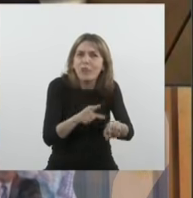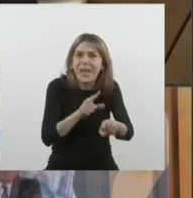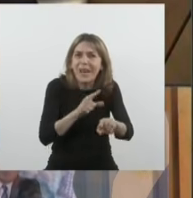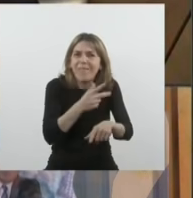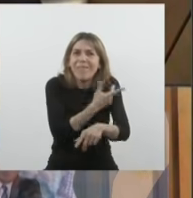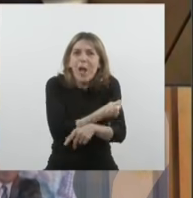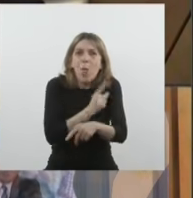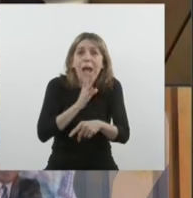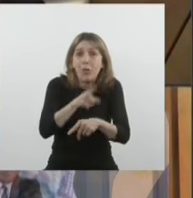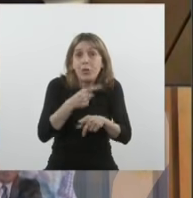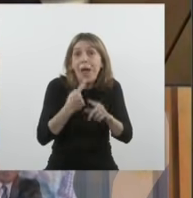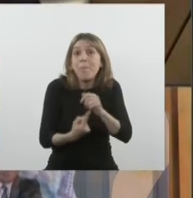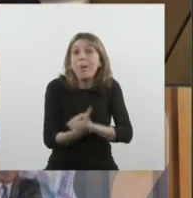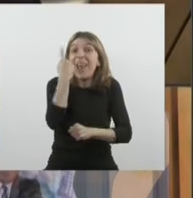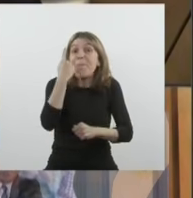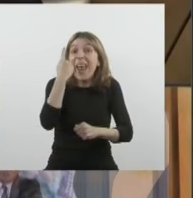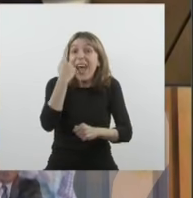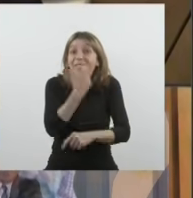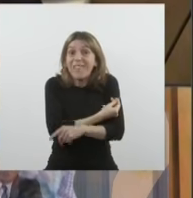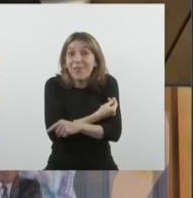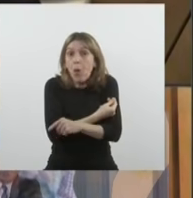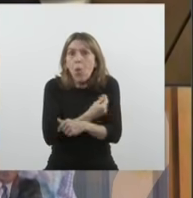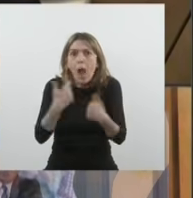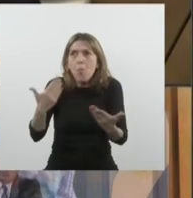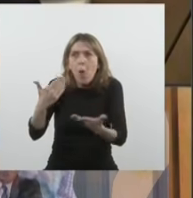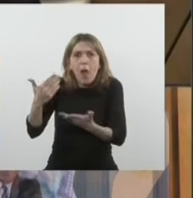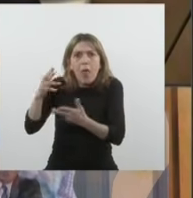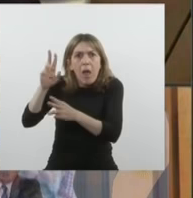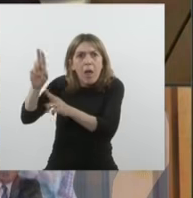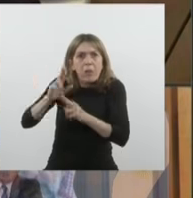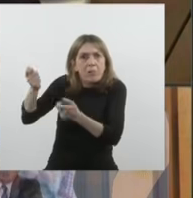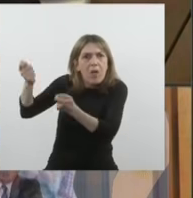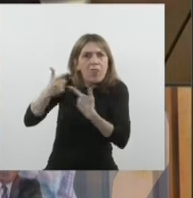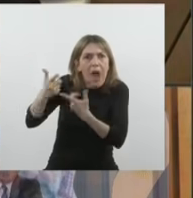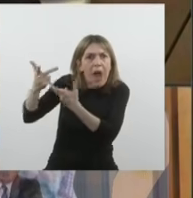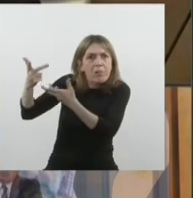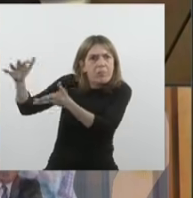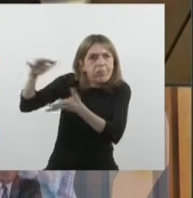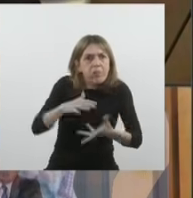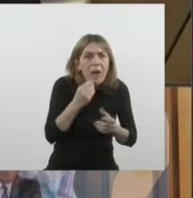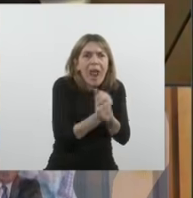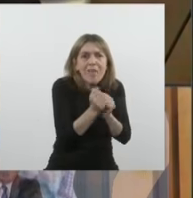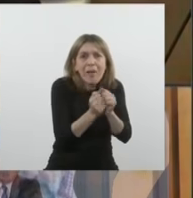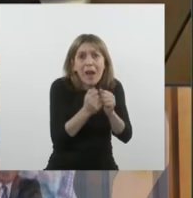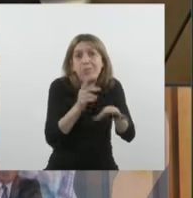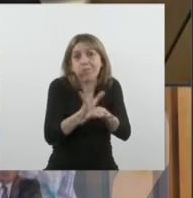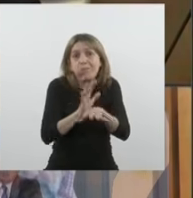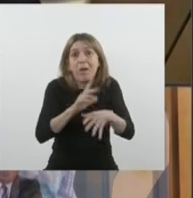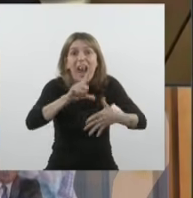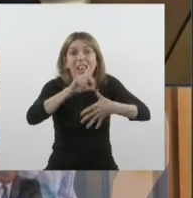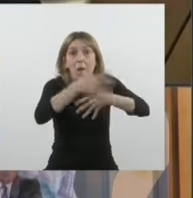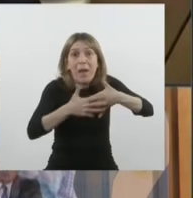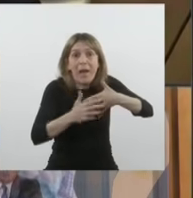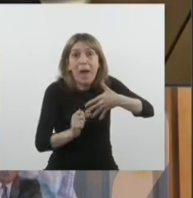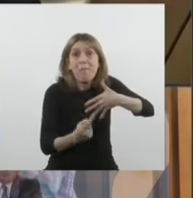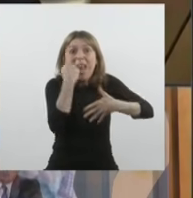es la primera vacuna que tenemos a nuestra disposición y nos hicimos el primer país de américa latina y el segundo país del mundo donde